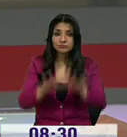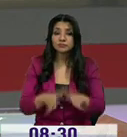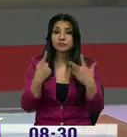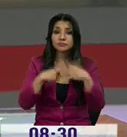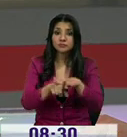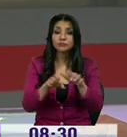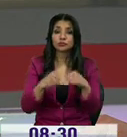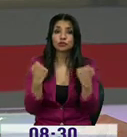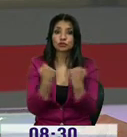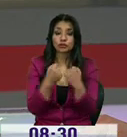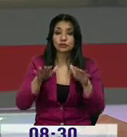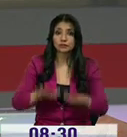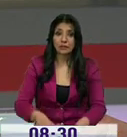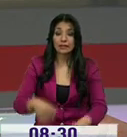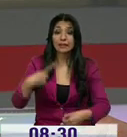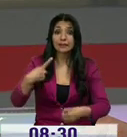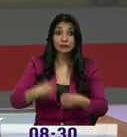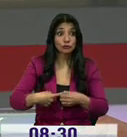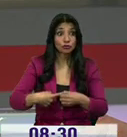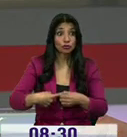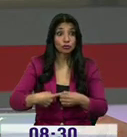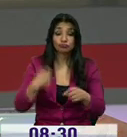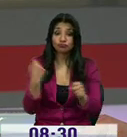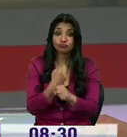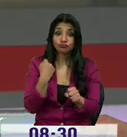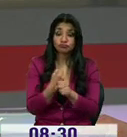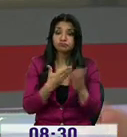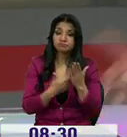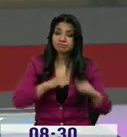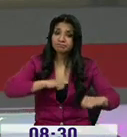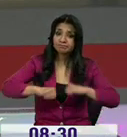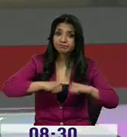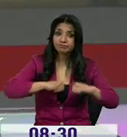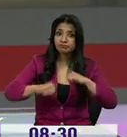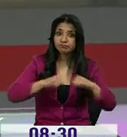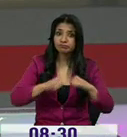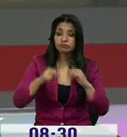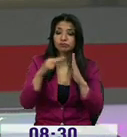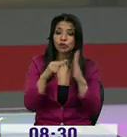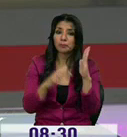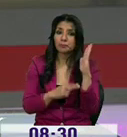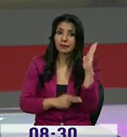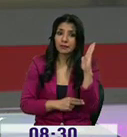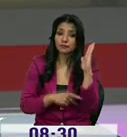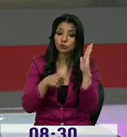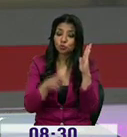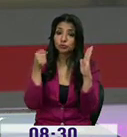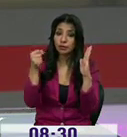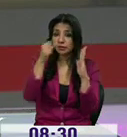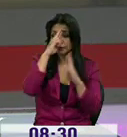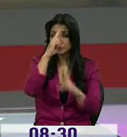Inclusión Social del Distrito Metropolitano trabaja en modelos de gestión y ordenanzas que garanticen sus